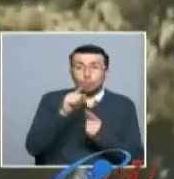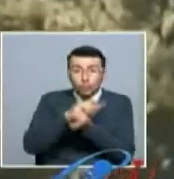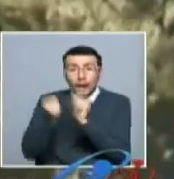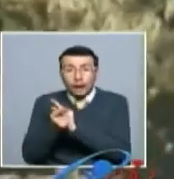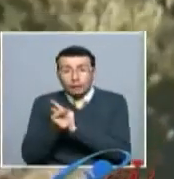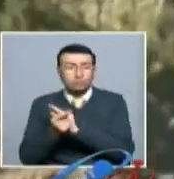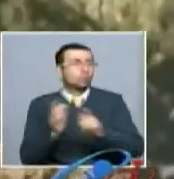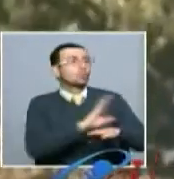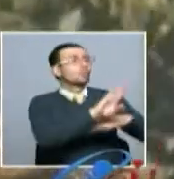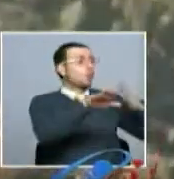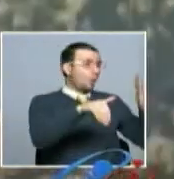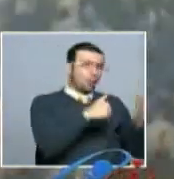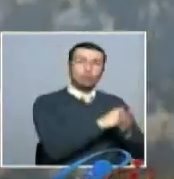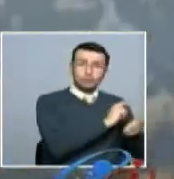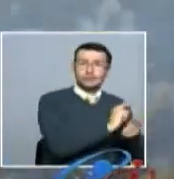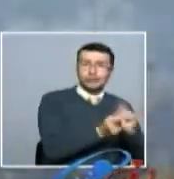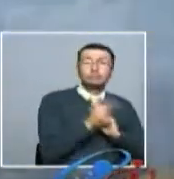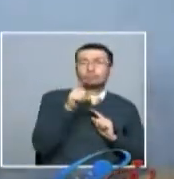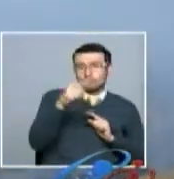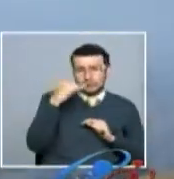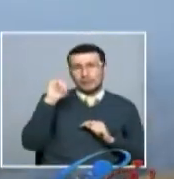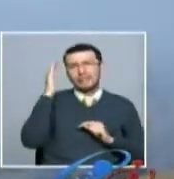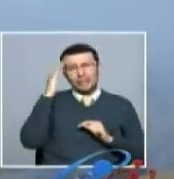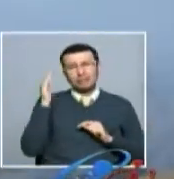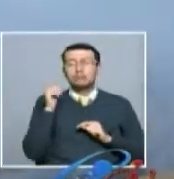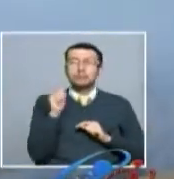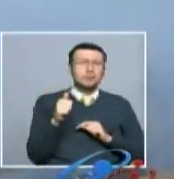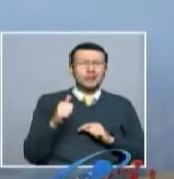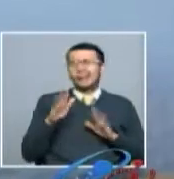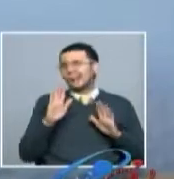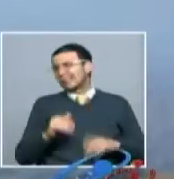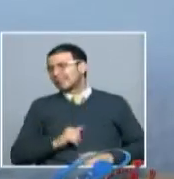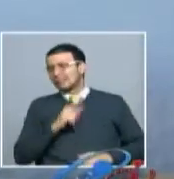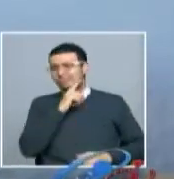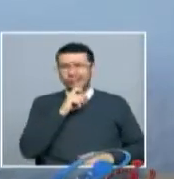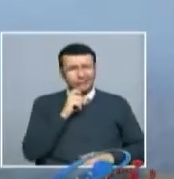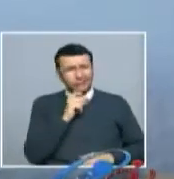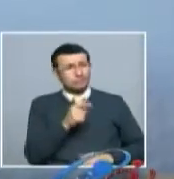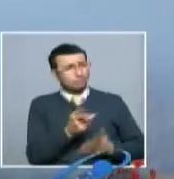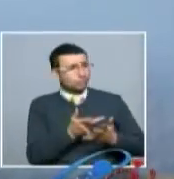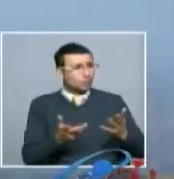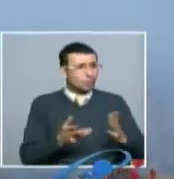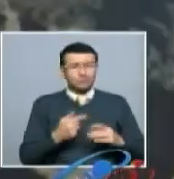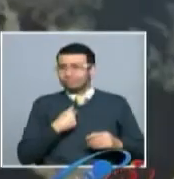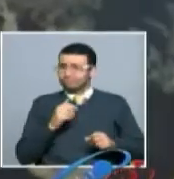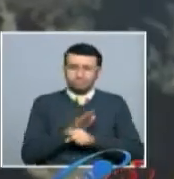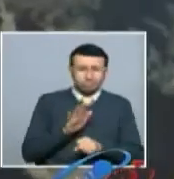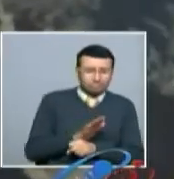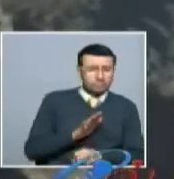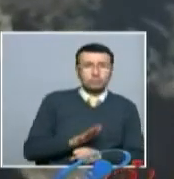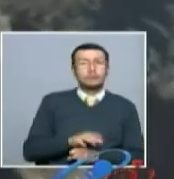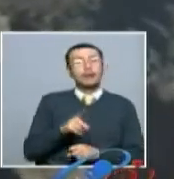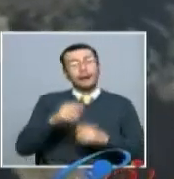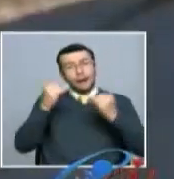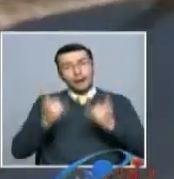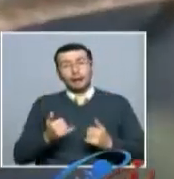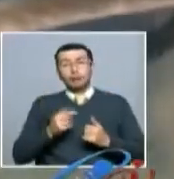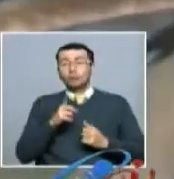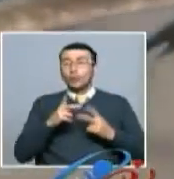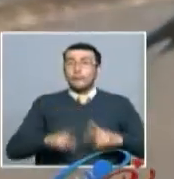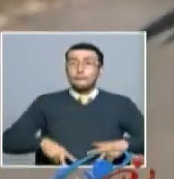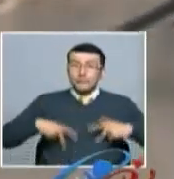todo cambia. Así que ya lo sabes, ya deja de quejarte y empieza a ocuparte. Y entonces sí, tu vida